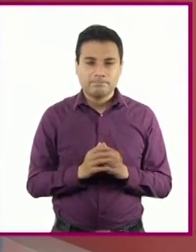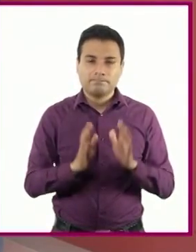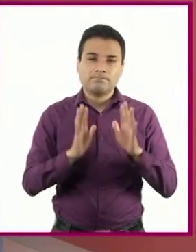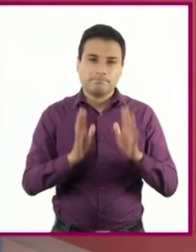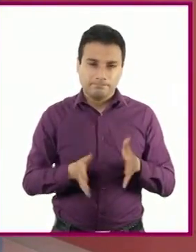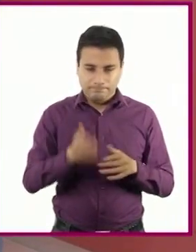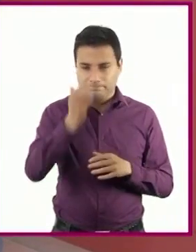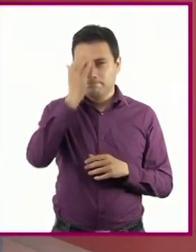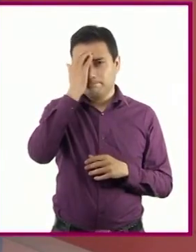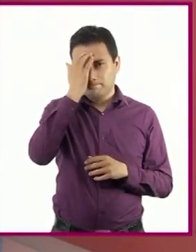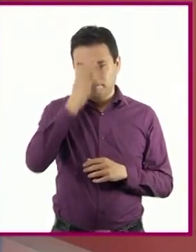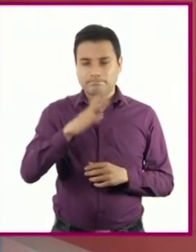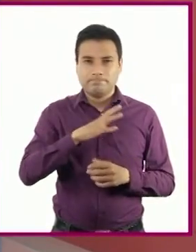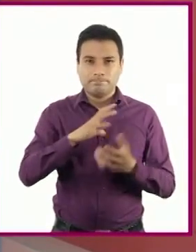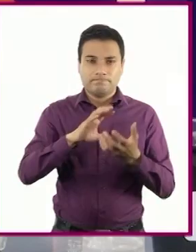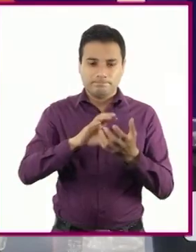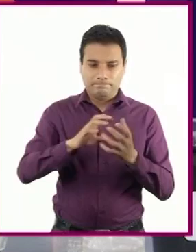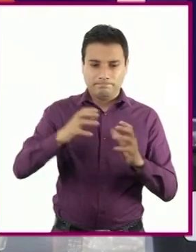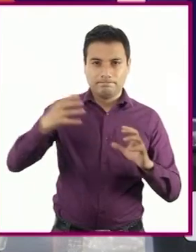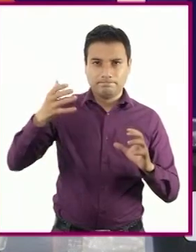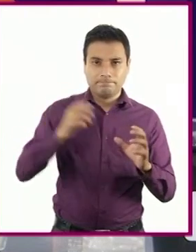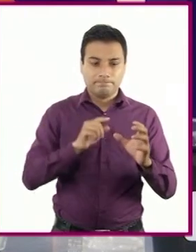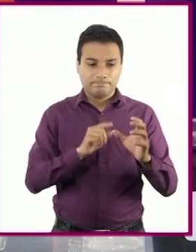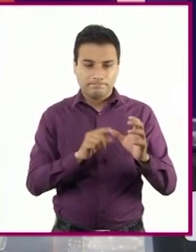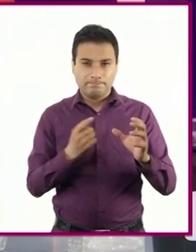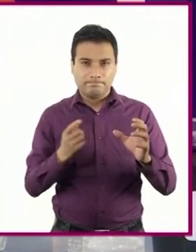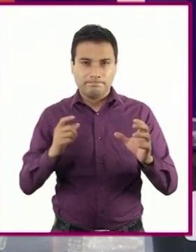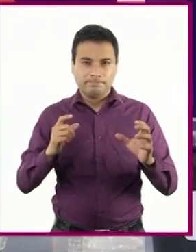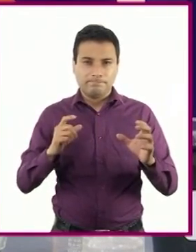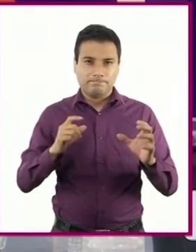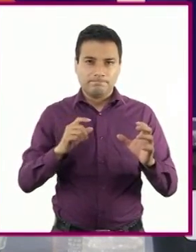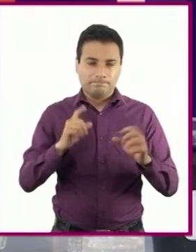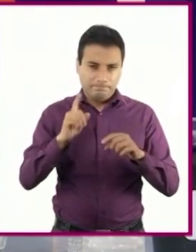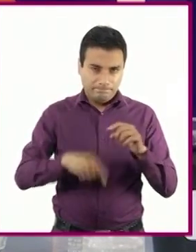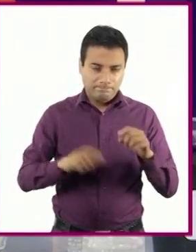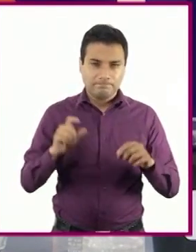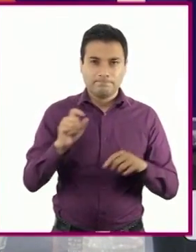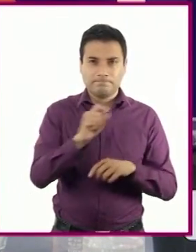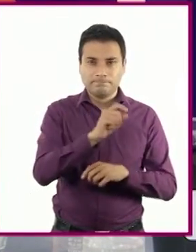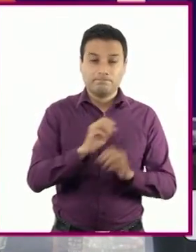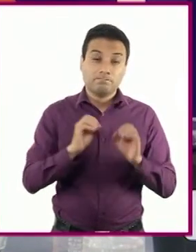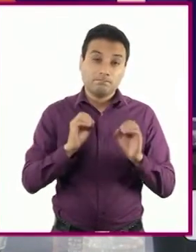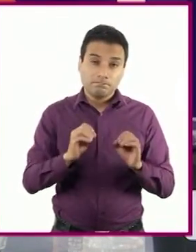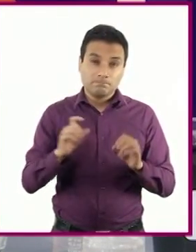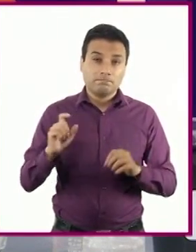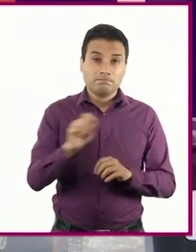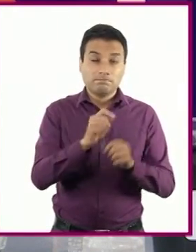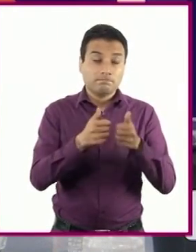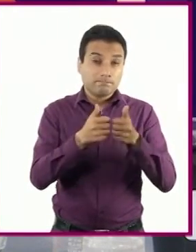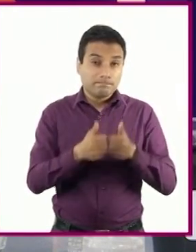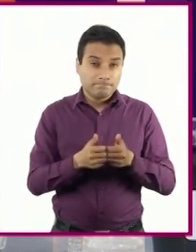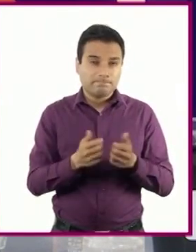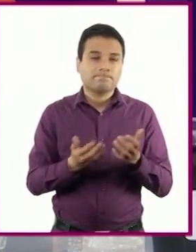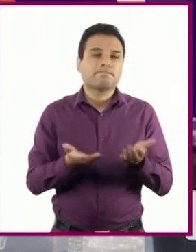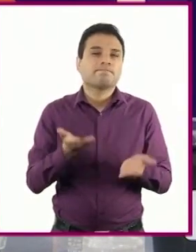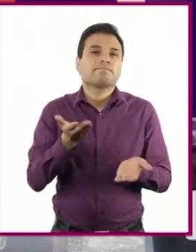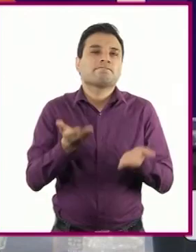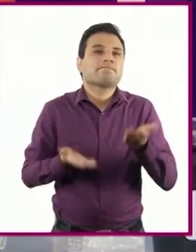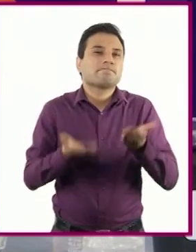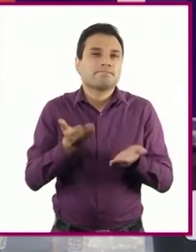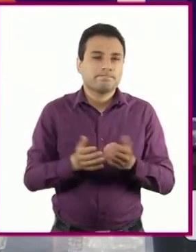son moléculas que tienen acción de bactericida, bacteriostáticas, dependiendo de la concentración en las que se